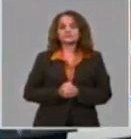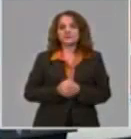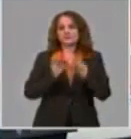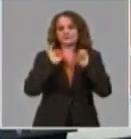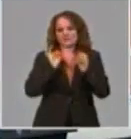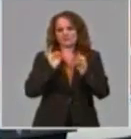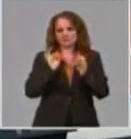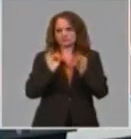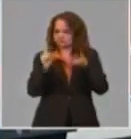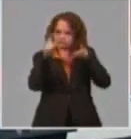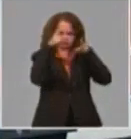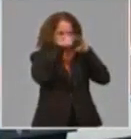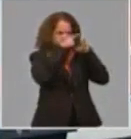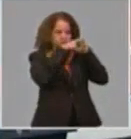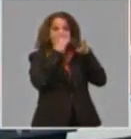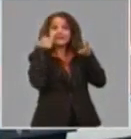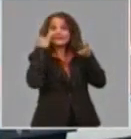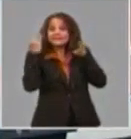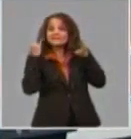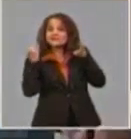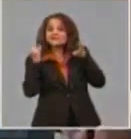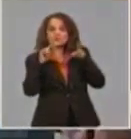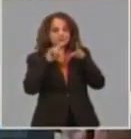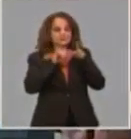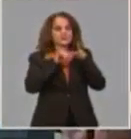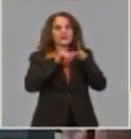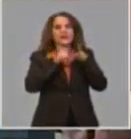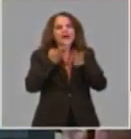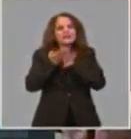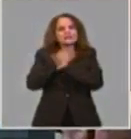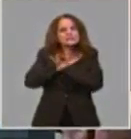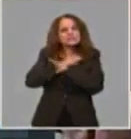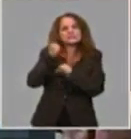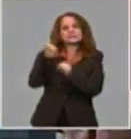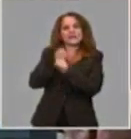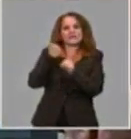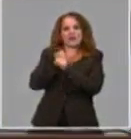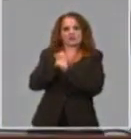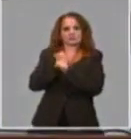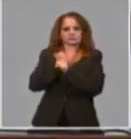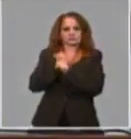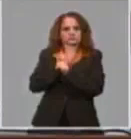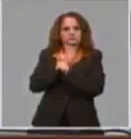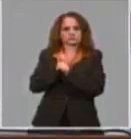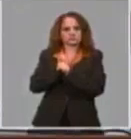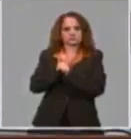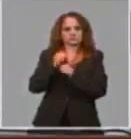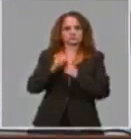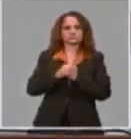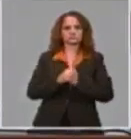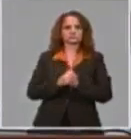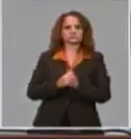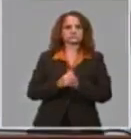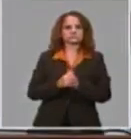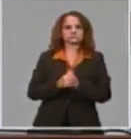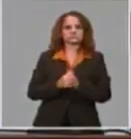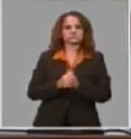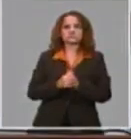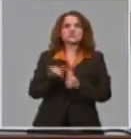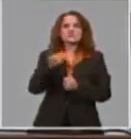debe ser identificación y profilaxis, mucha profilaxis, tratar de a la gente por